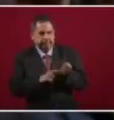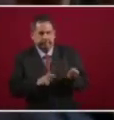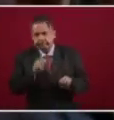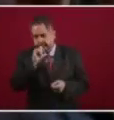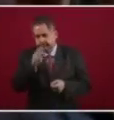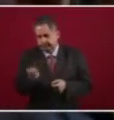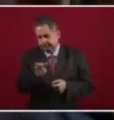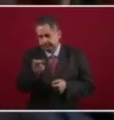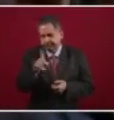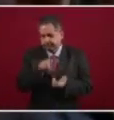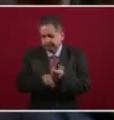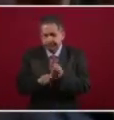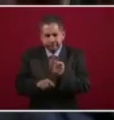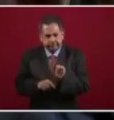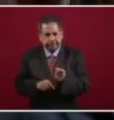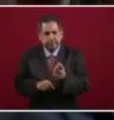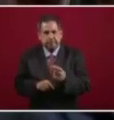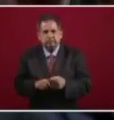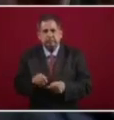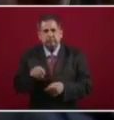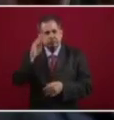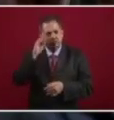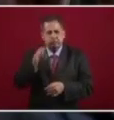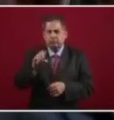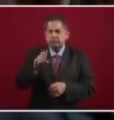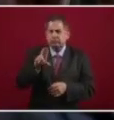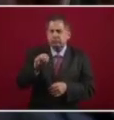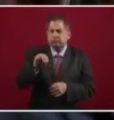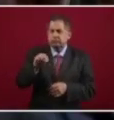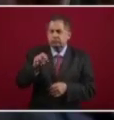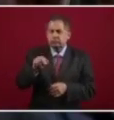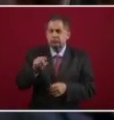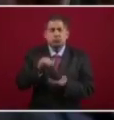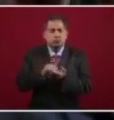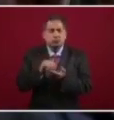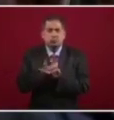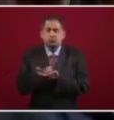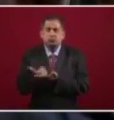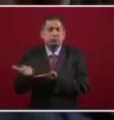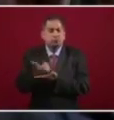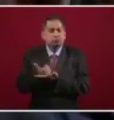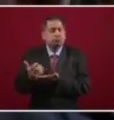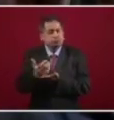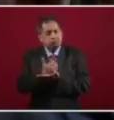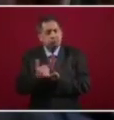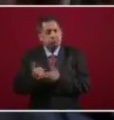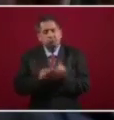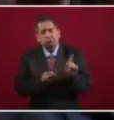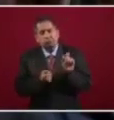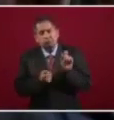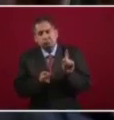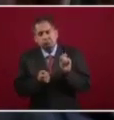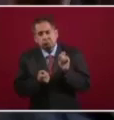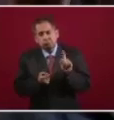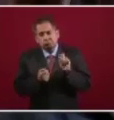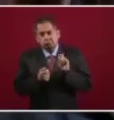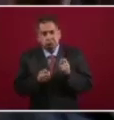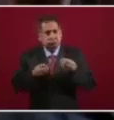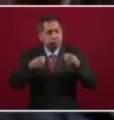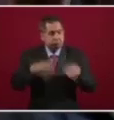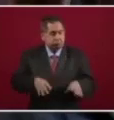pregunta, el señor Eduardo Medina Mora sigue cobrando su dinero. Sigue, no solo no perdió